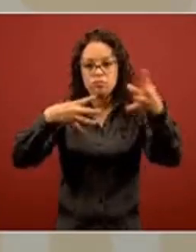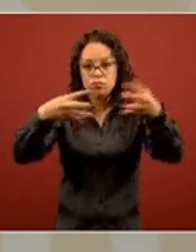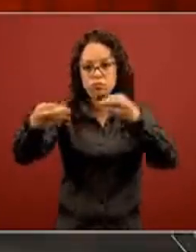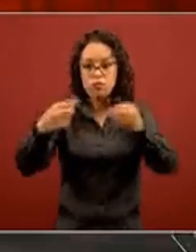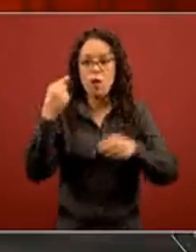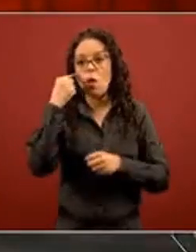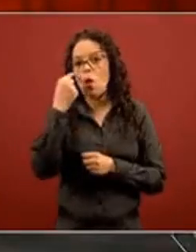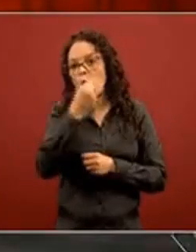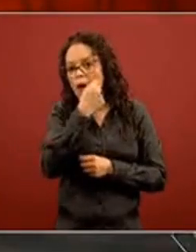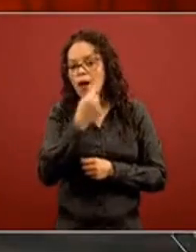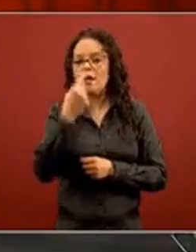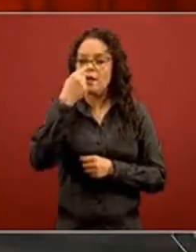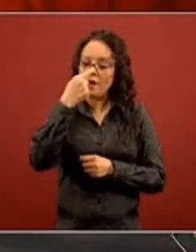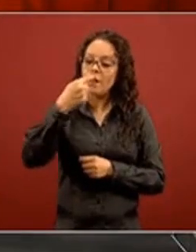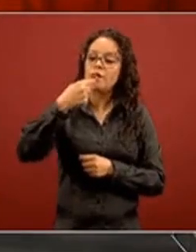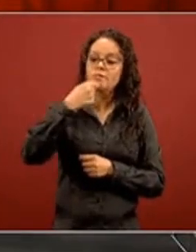vecino.